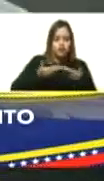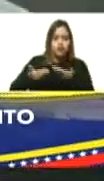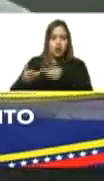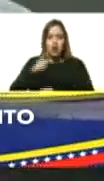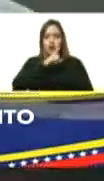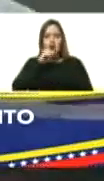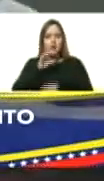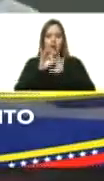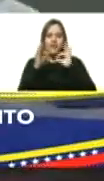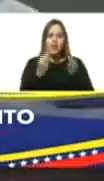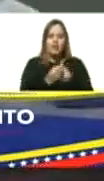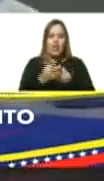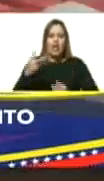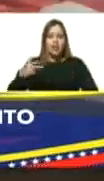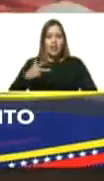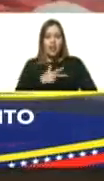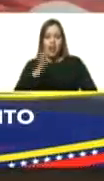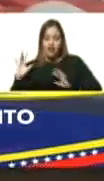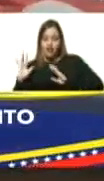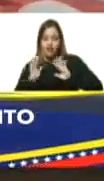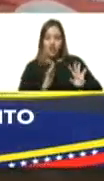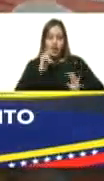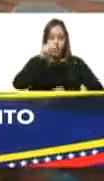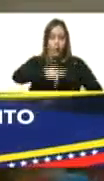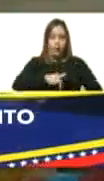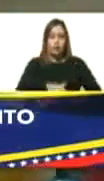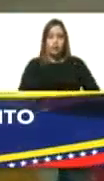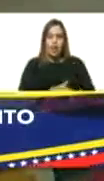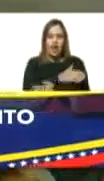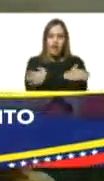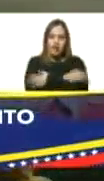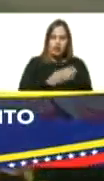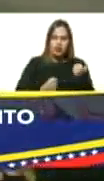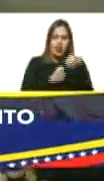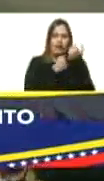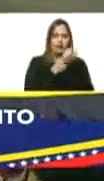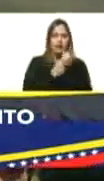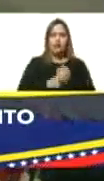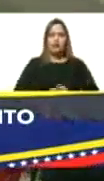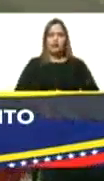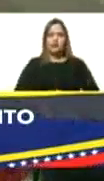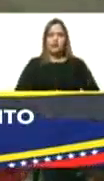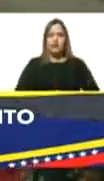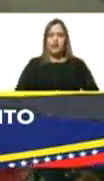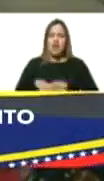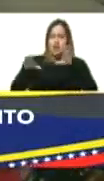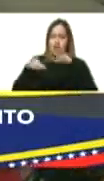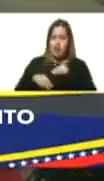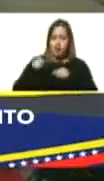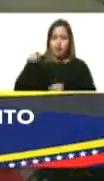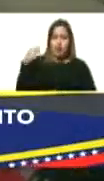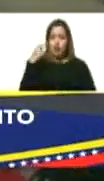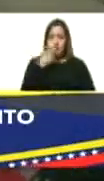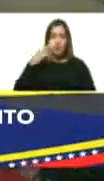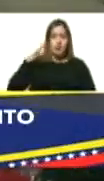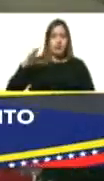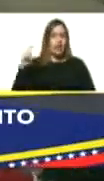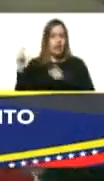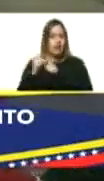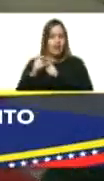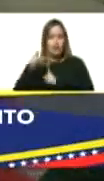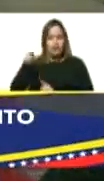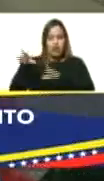de las familias que desde Tejería vienen y que hoy, en abrazo solidario, cumpliendo ese compromiso, la palabra que